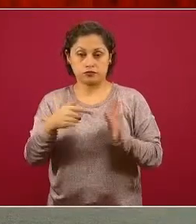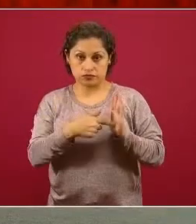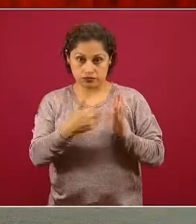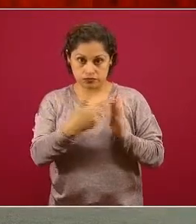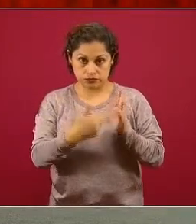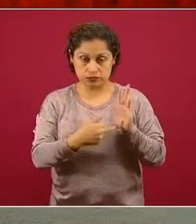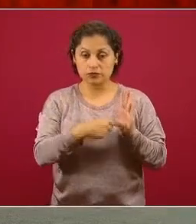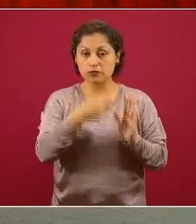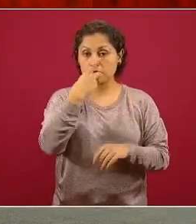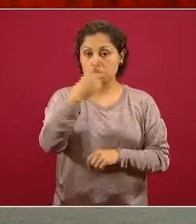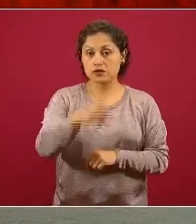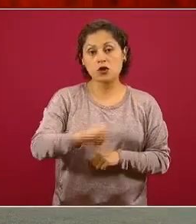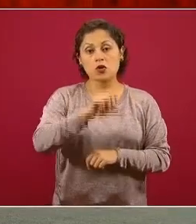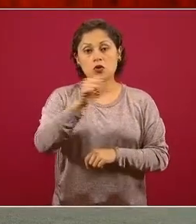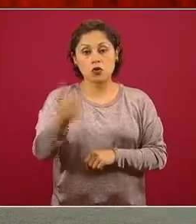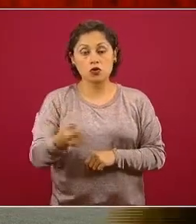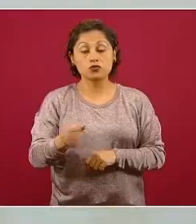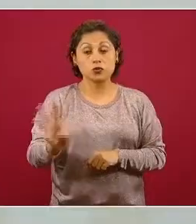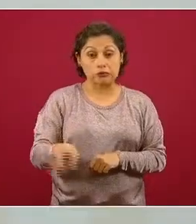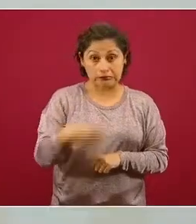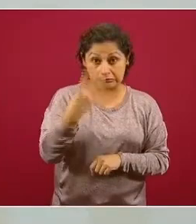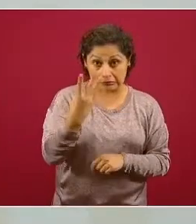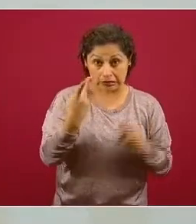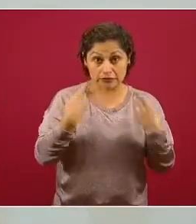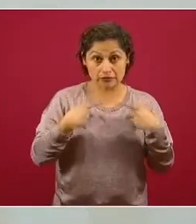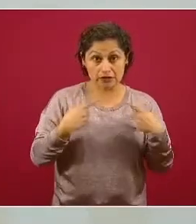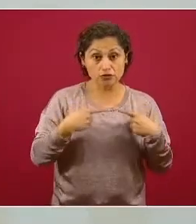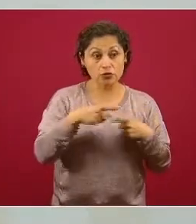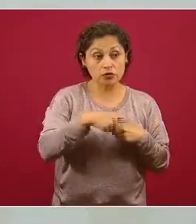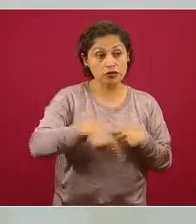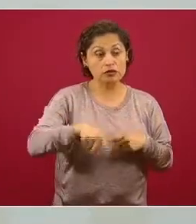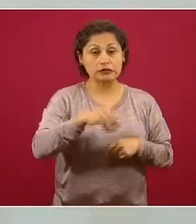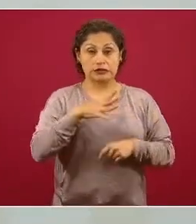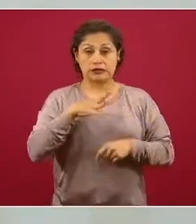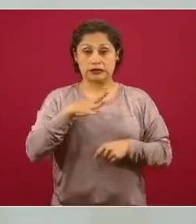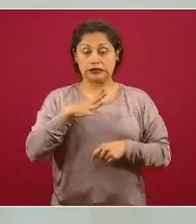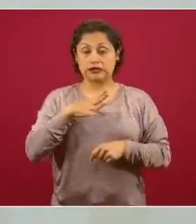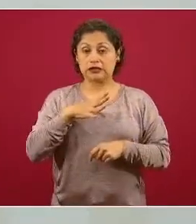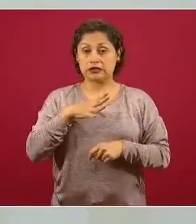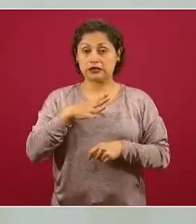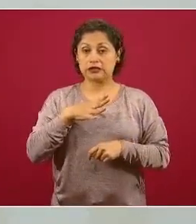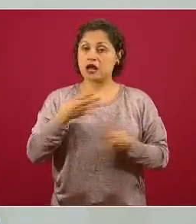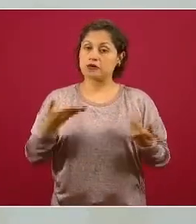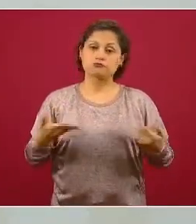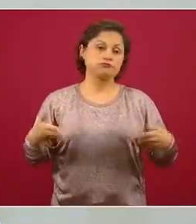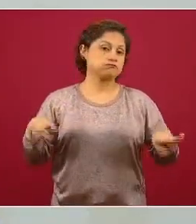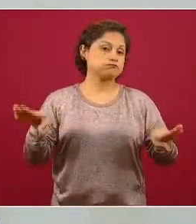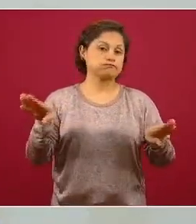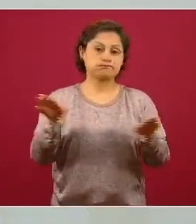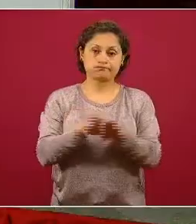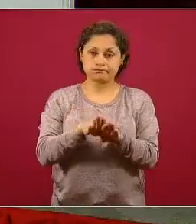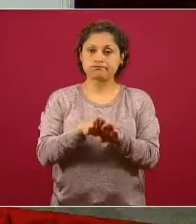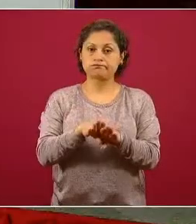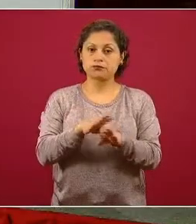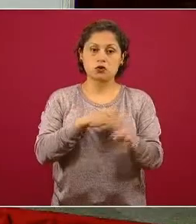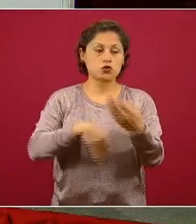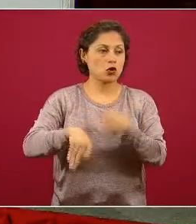3 salas que tienen un caso que se detecta, ahí se cierra temporalmente la guardería por 14